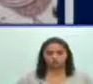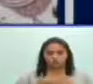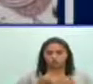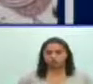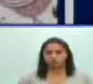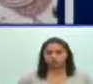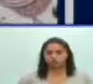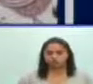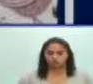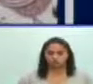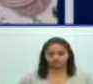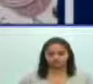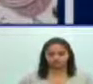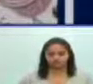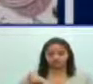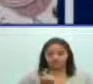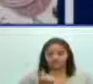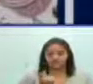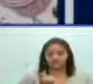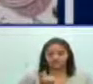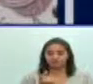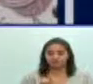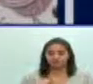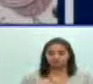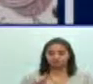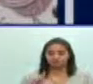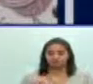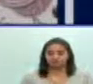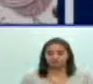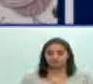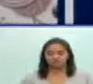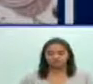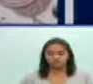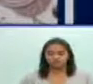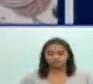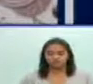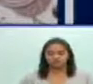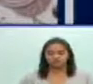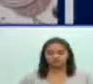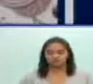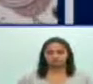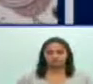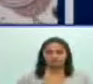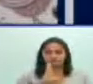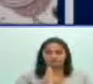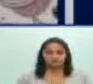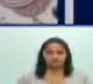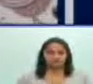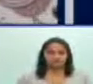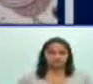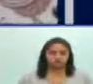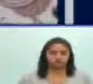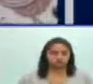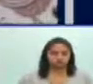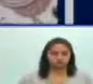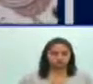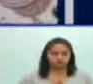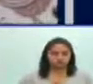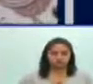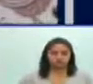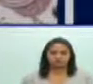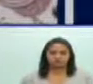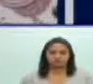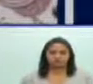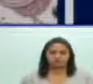es pronombre personal, tiene una tilde diacrítica, diferenciadora, para diferenciarlo del posesivo,